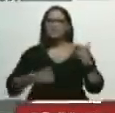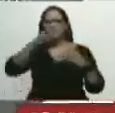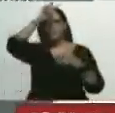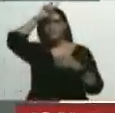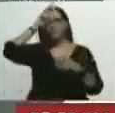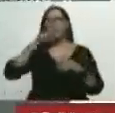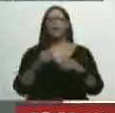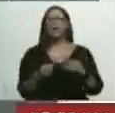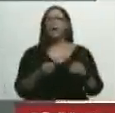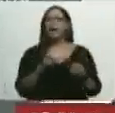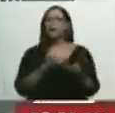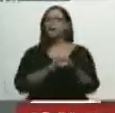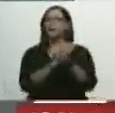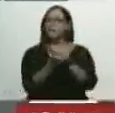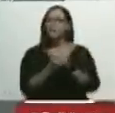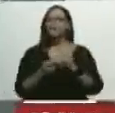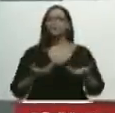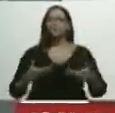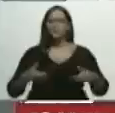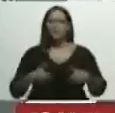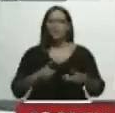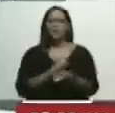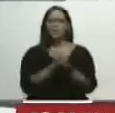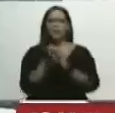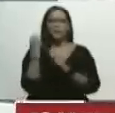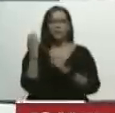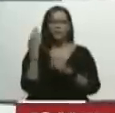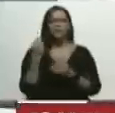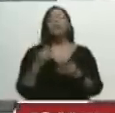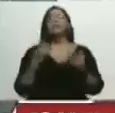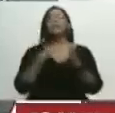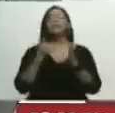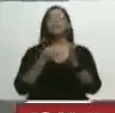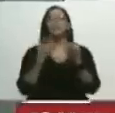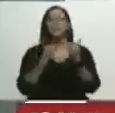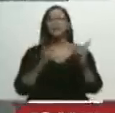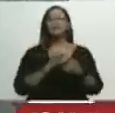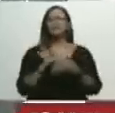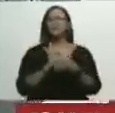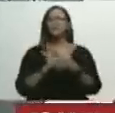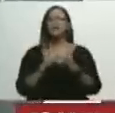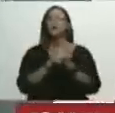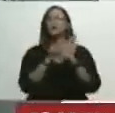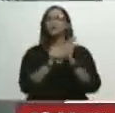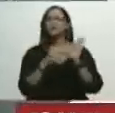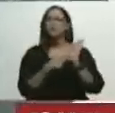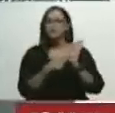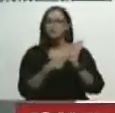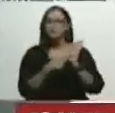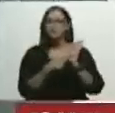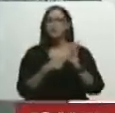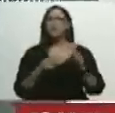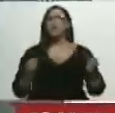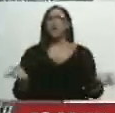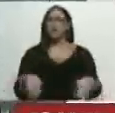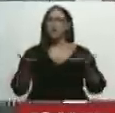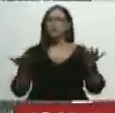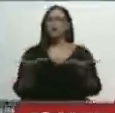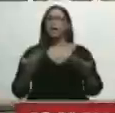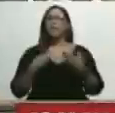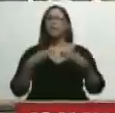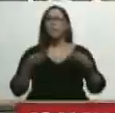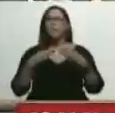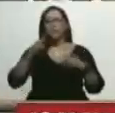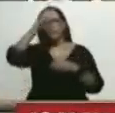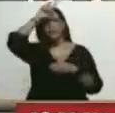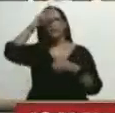intento de cerrar el congreso y permitir que las instituciones democráticas de Perú funcionen según la Constitución alentamos al público peruano mantener la calma